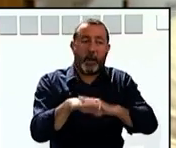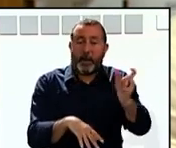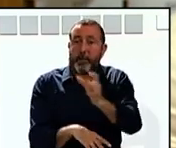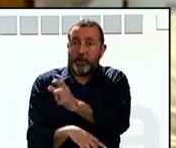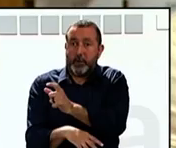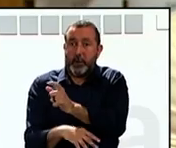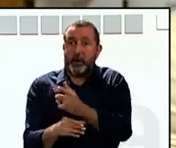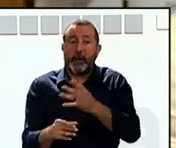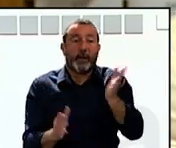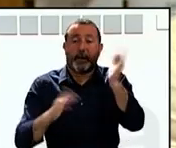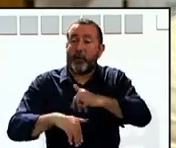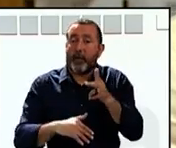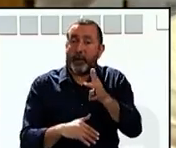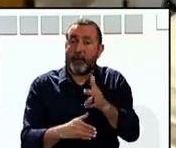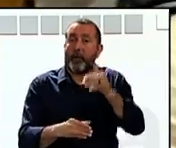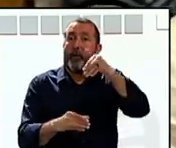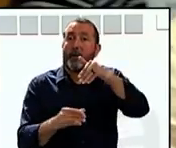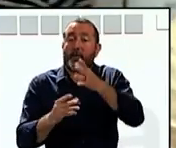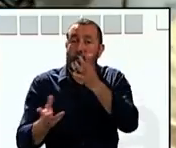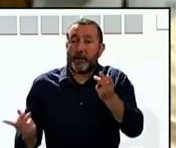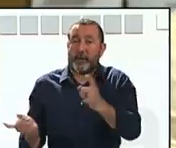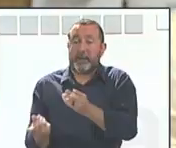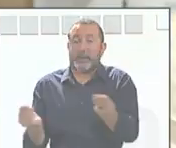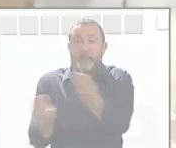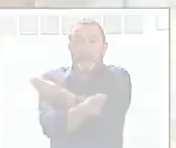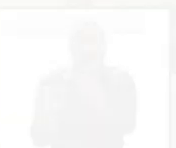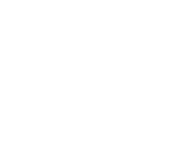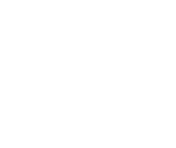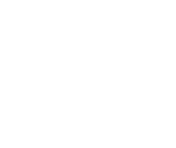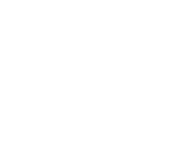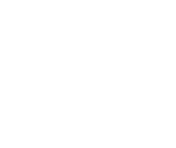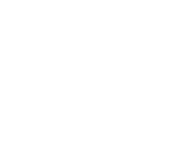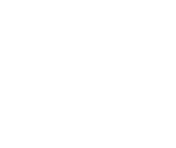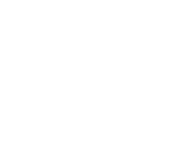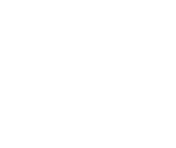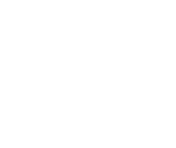que no pueden tener el derecho de la reciprocidad a votar